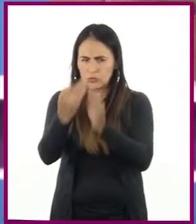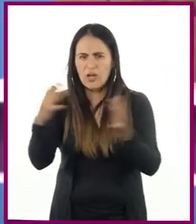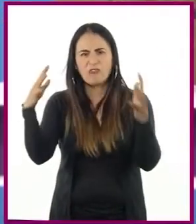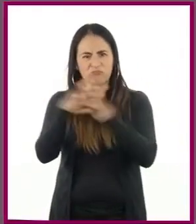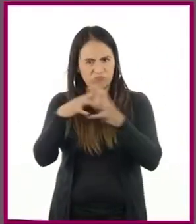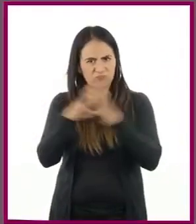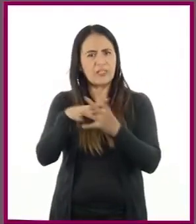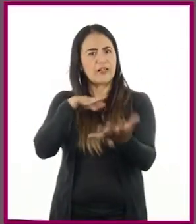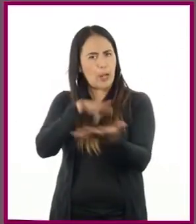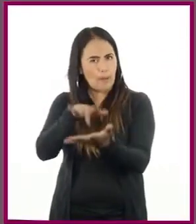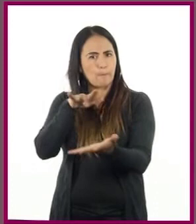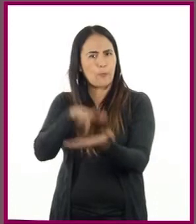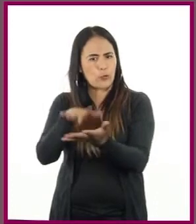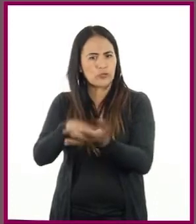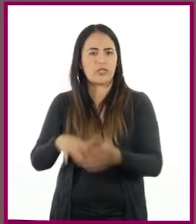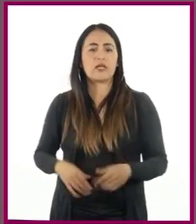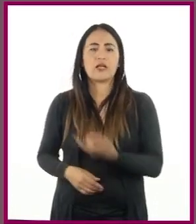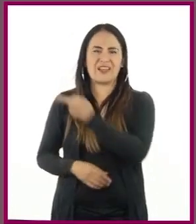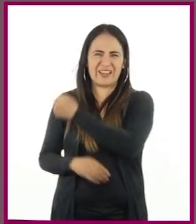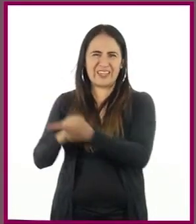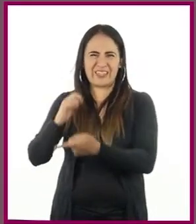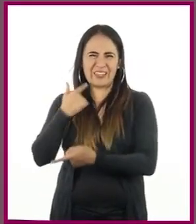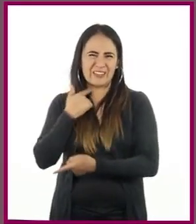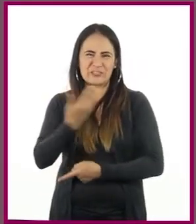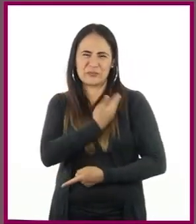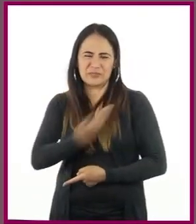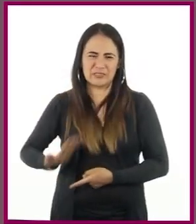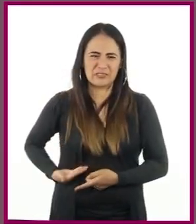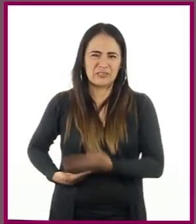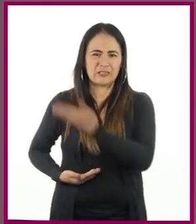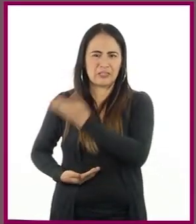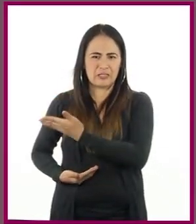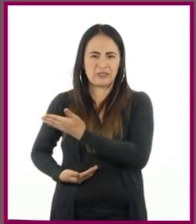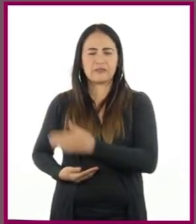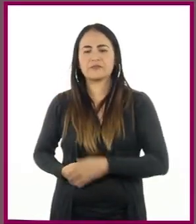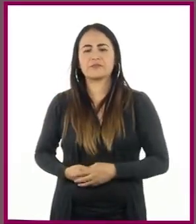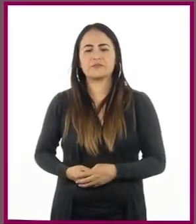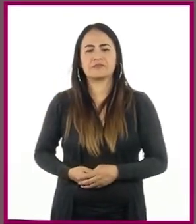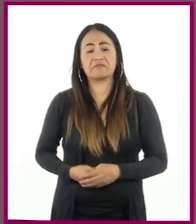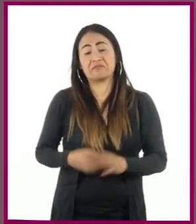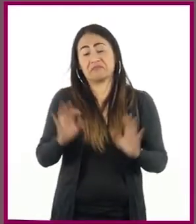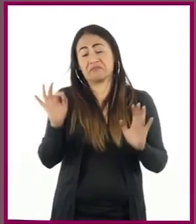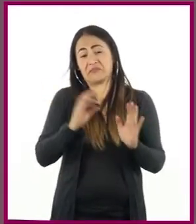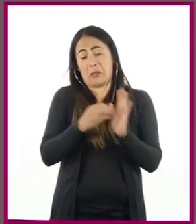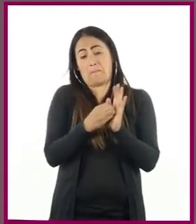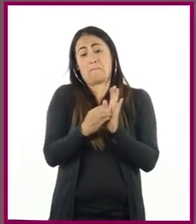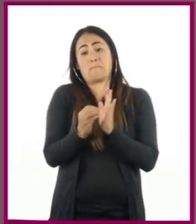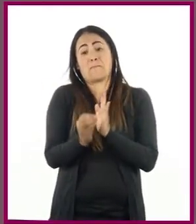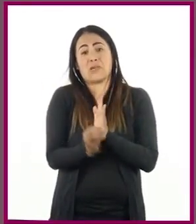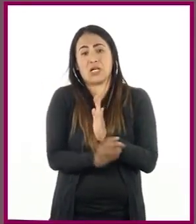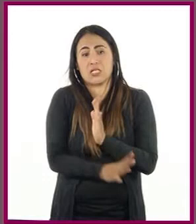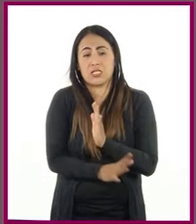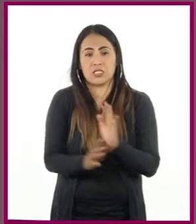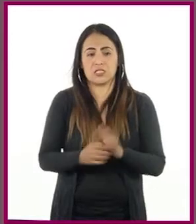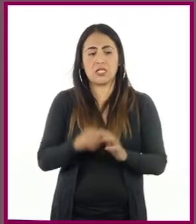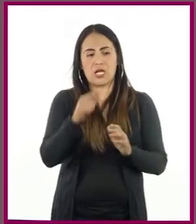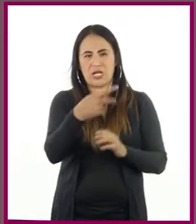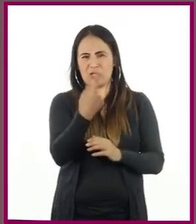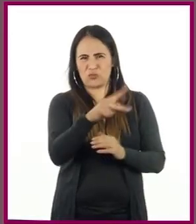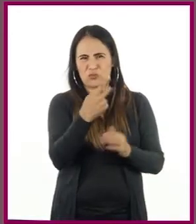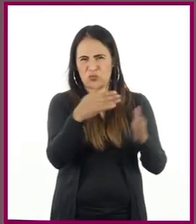conflicto. El presidente norteamericano Lyndon Johnson, con el pretexto de unos supuestos ataques a